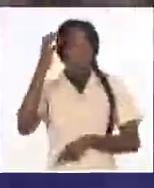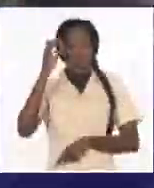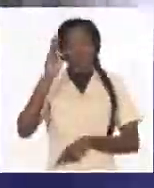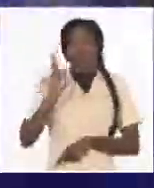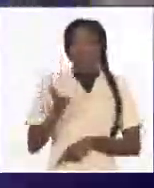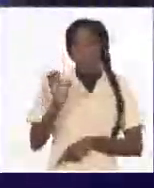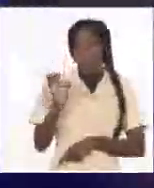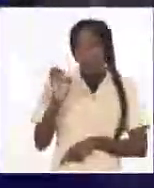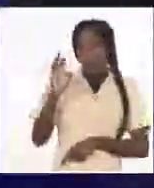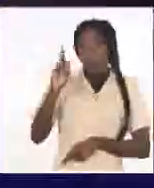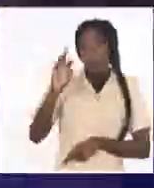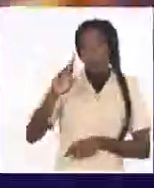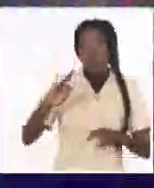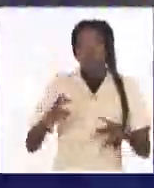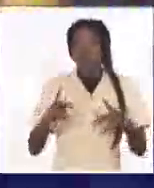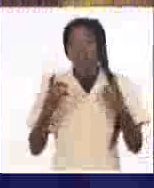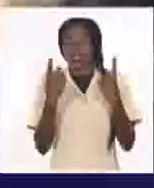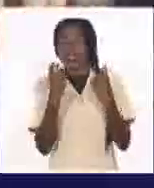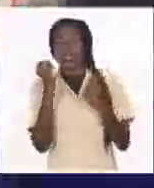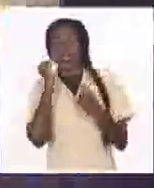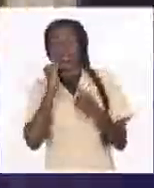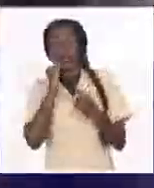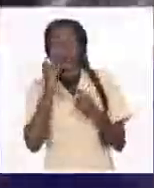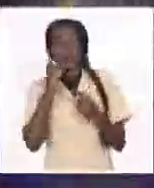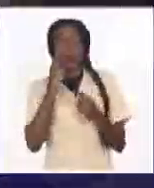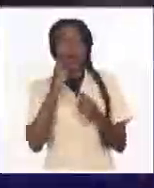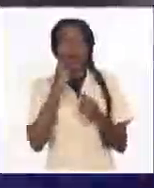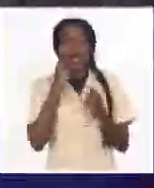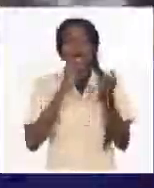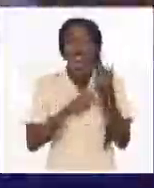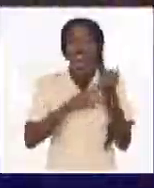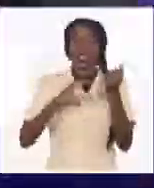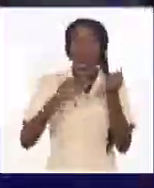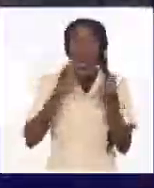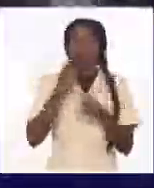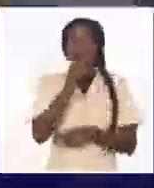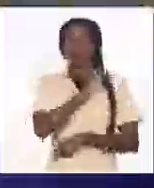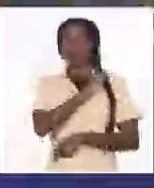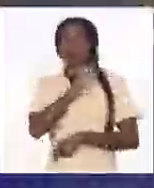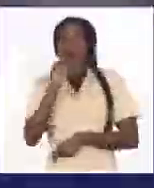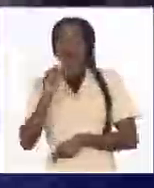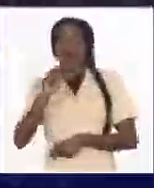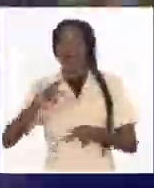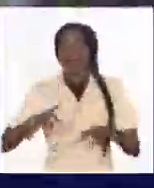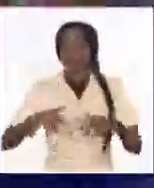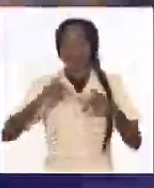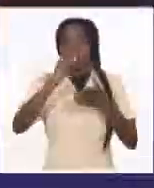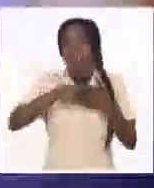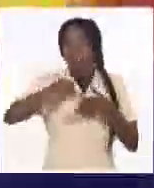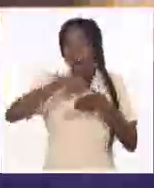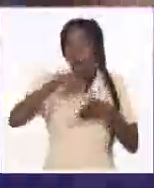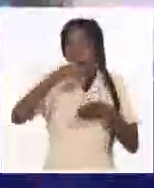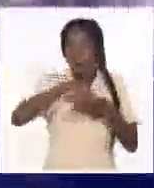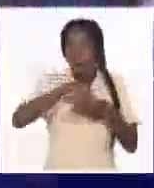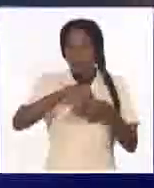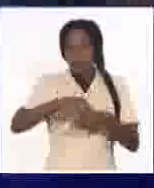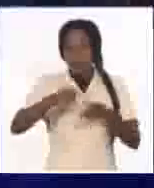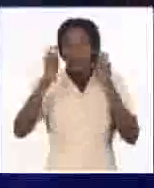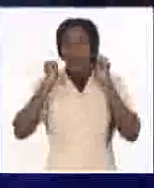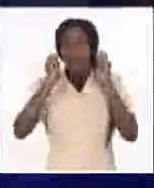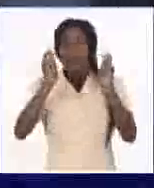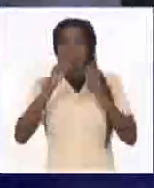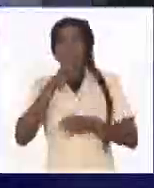quien necesita, recordemos, pactar con los partidos de Cataluña a fin de lograr su reelección. Algunos entonaron cánticos franquistas